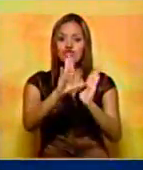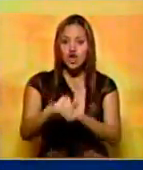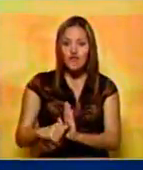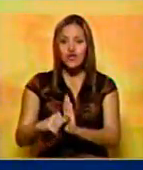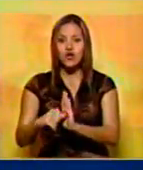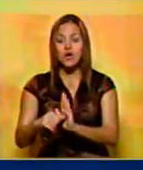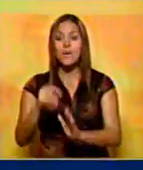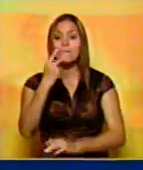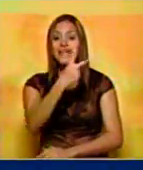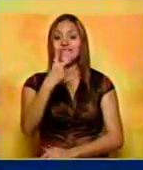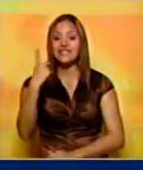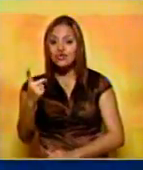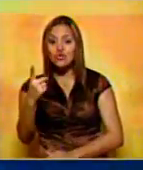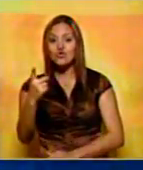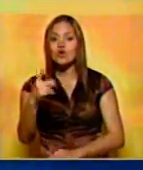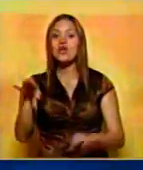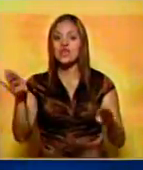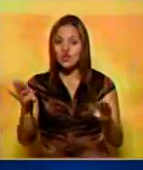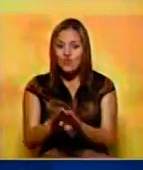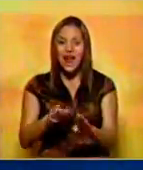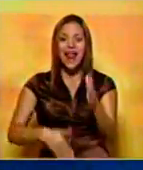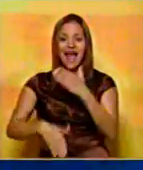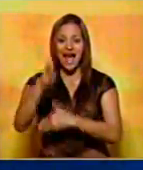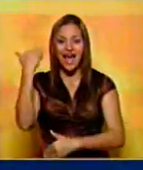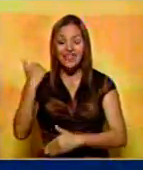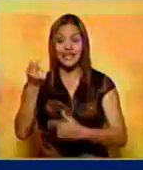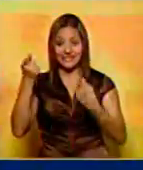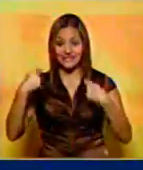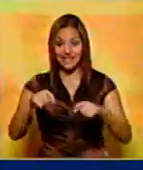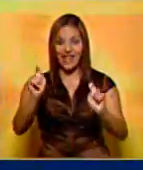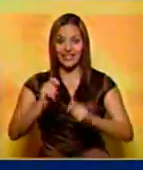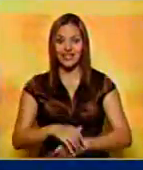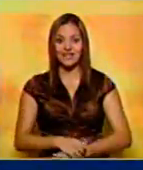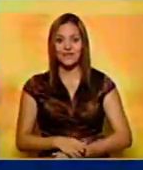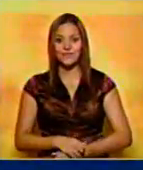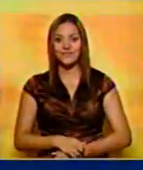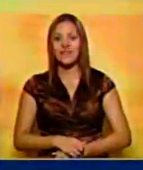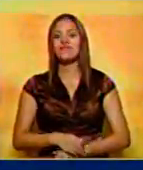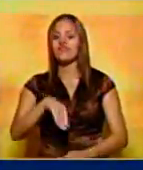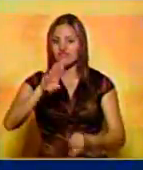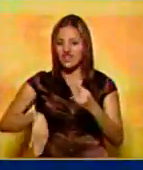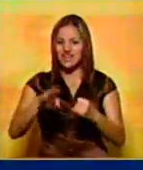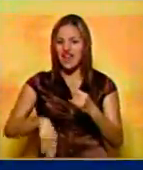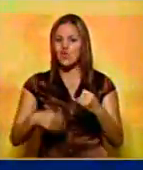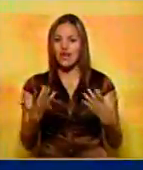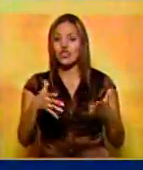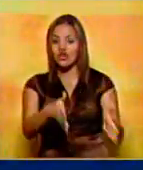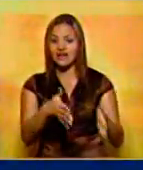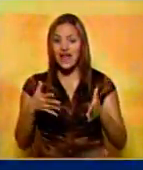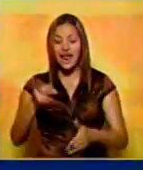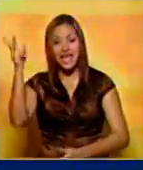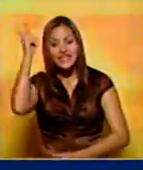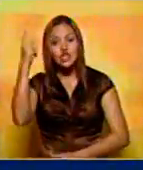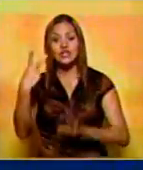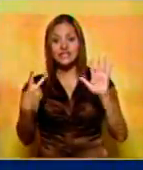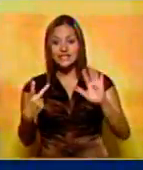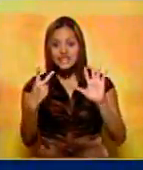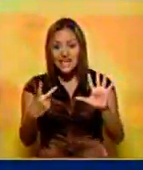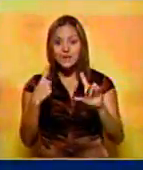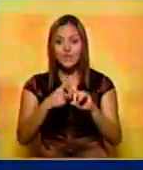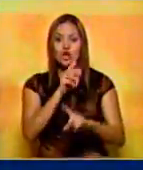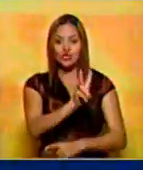base 21 en igual cantidad de intentos. Así anotó y los Reales de Kansas City ganaron a los Indios de Cleveland